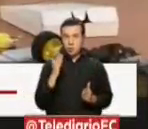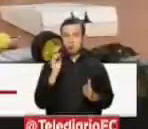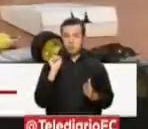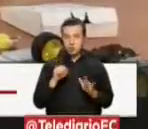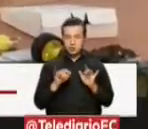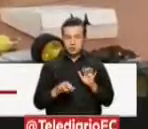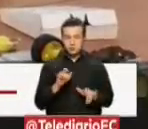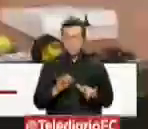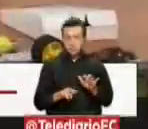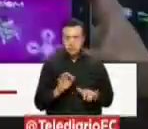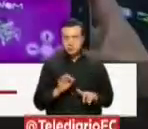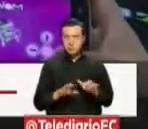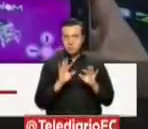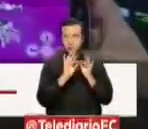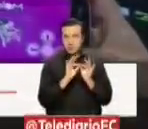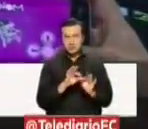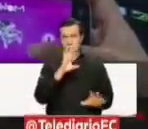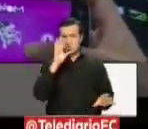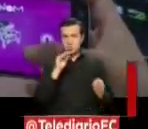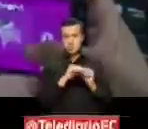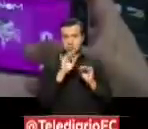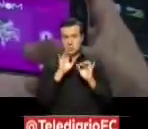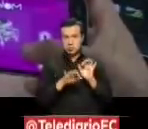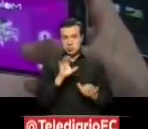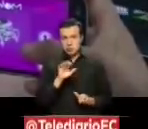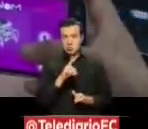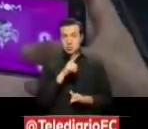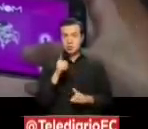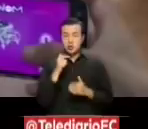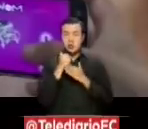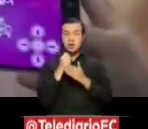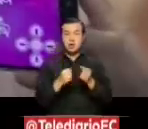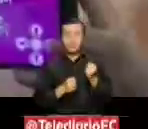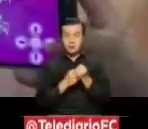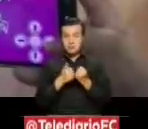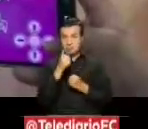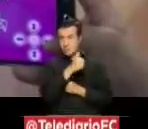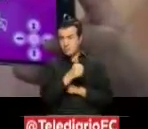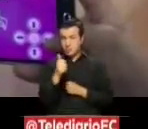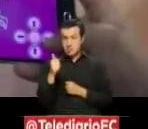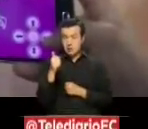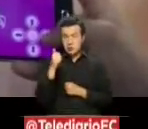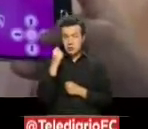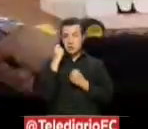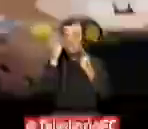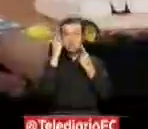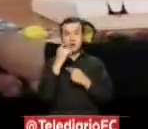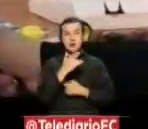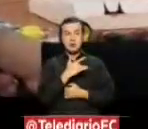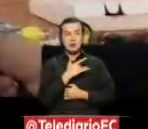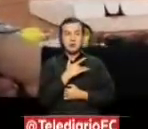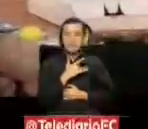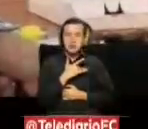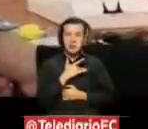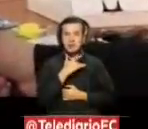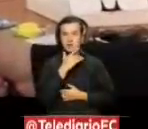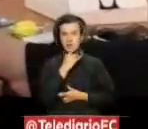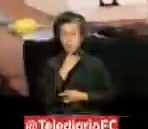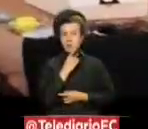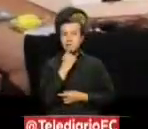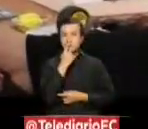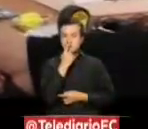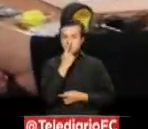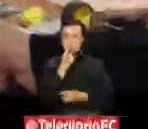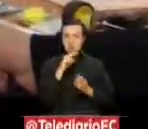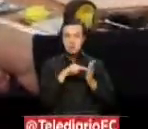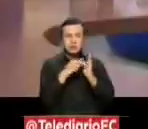programables, construibles desde cero y les ayudamos a construir a ellos. Despierta el interés por el mundo